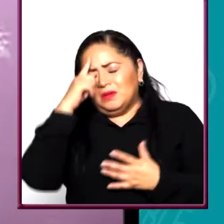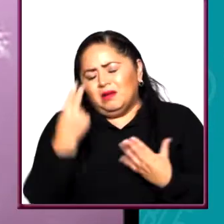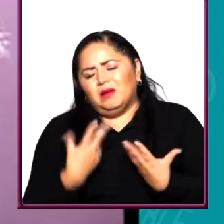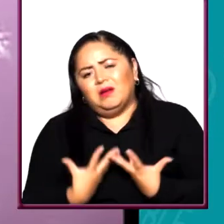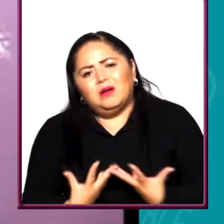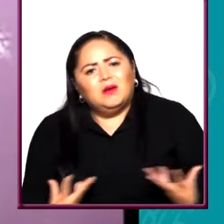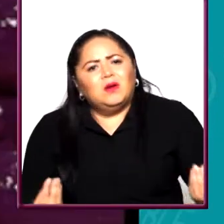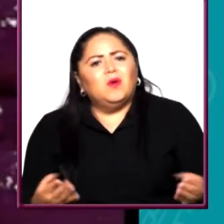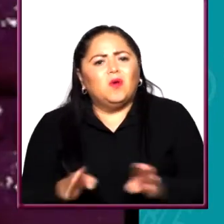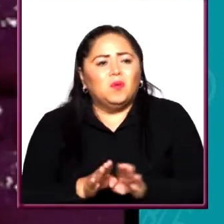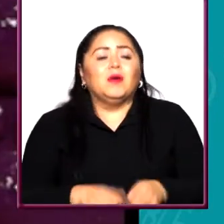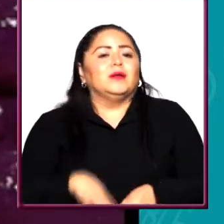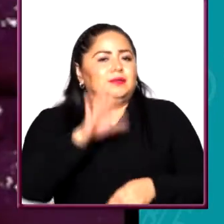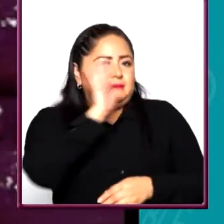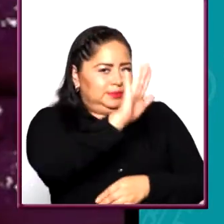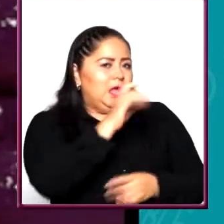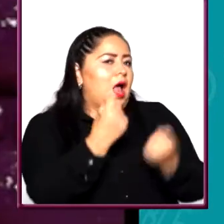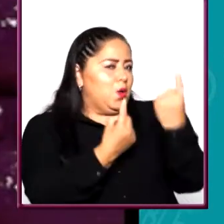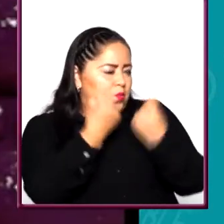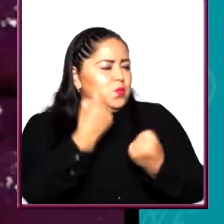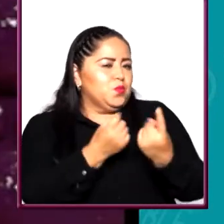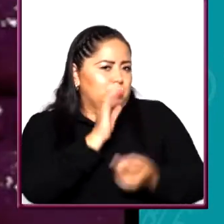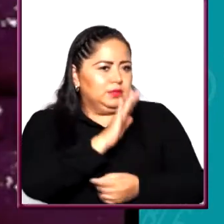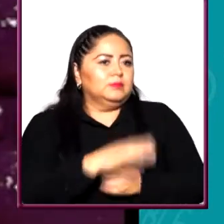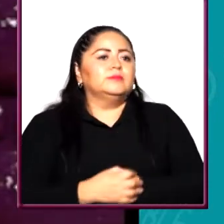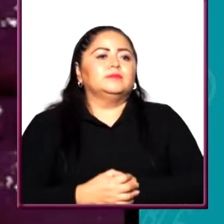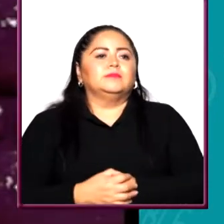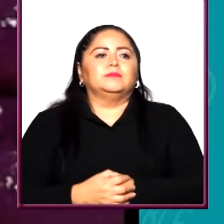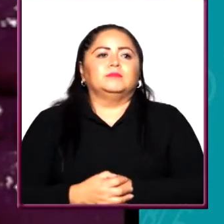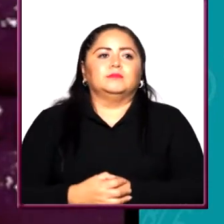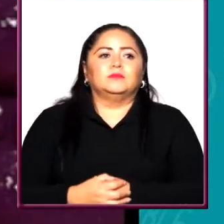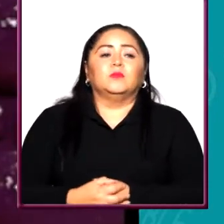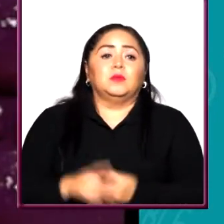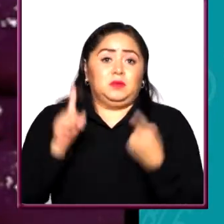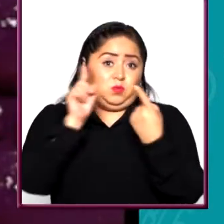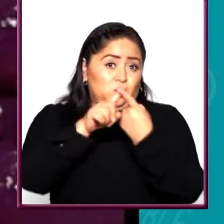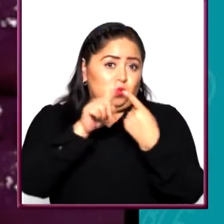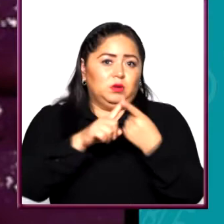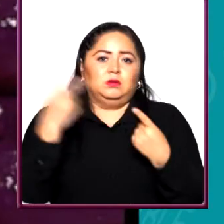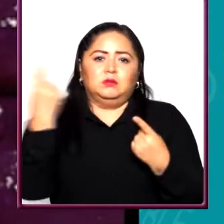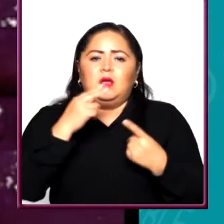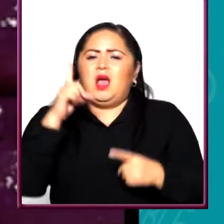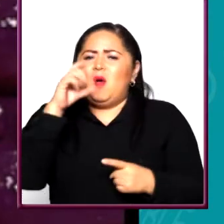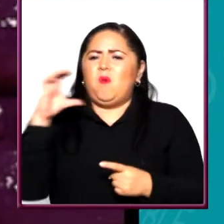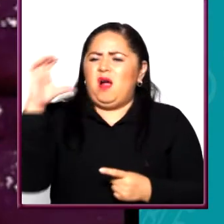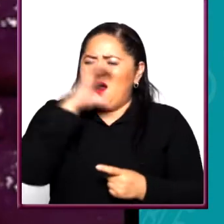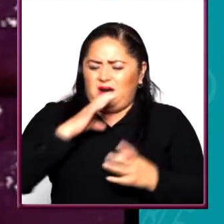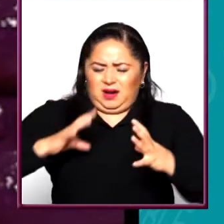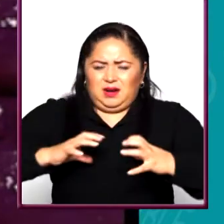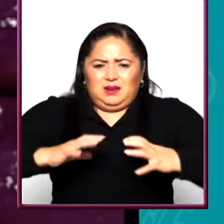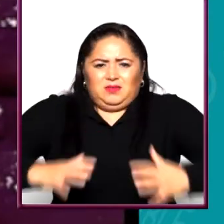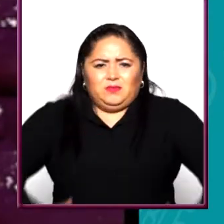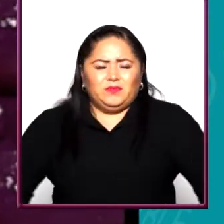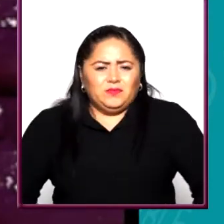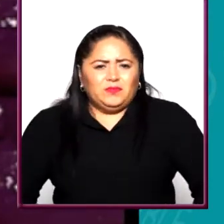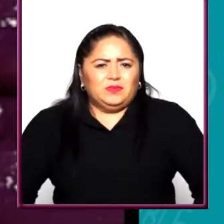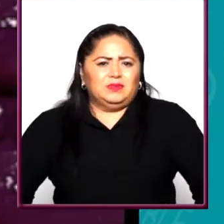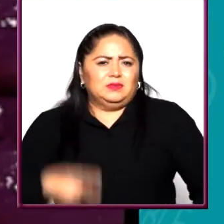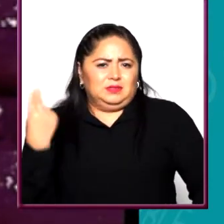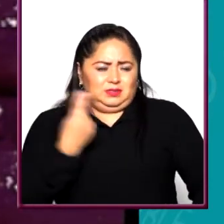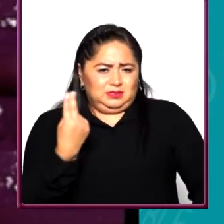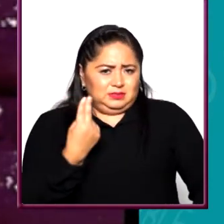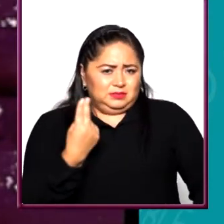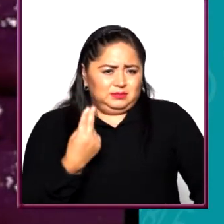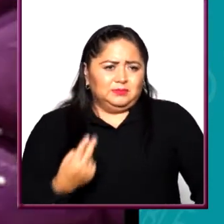más relax? Ahí te van algunos tips. Uno es poner compresas de agua caliente y fría en la zona del